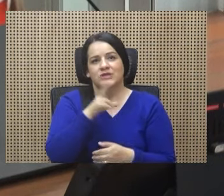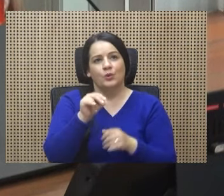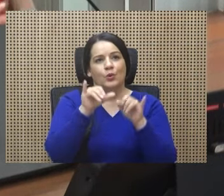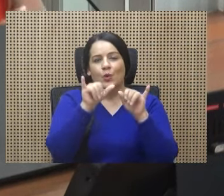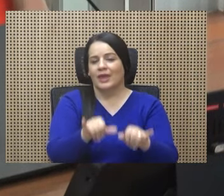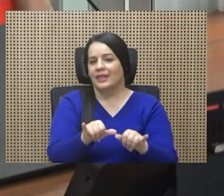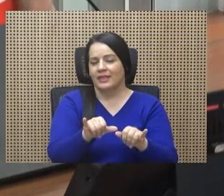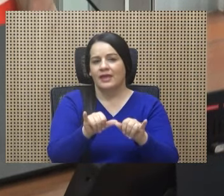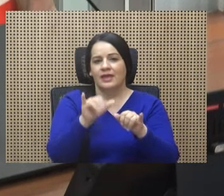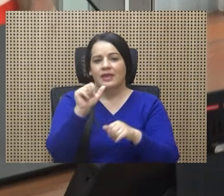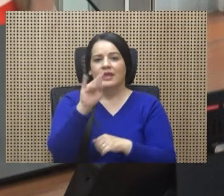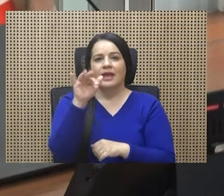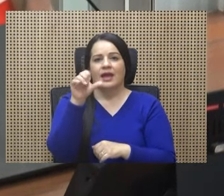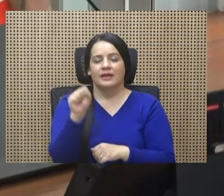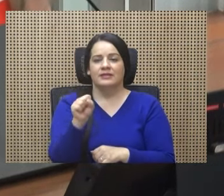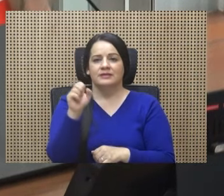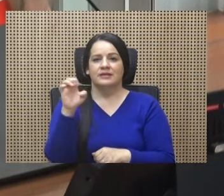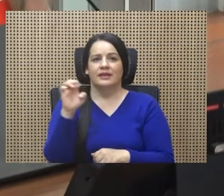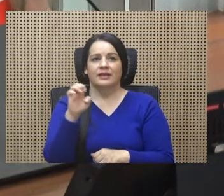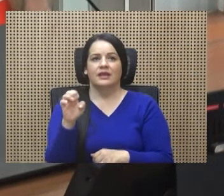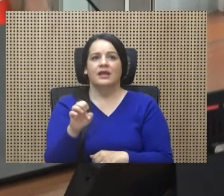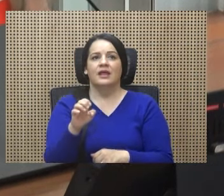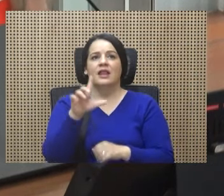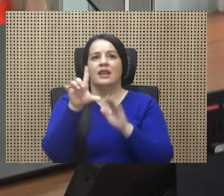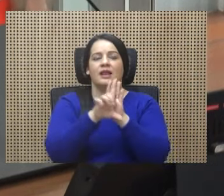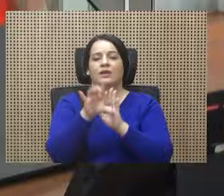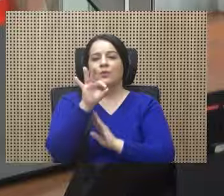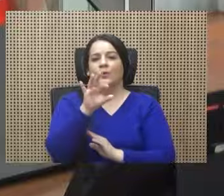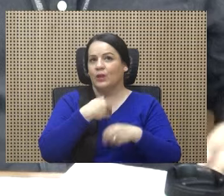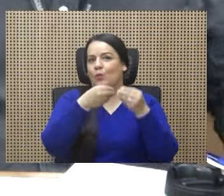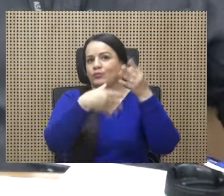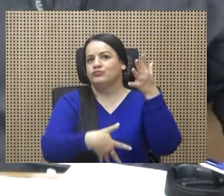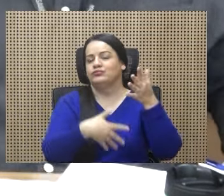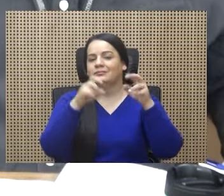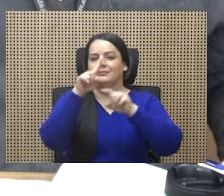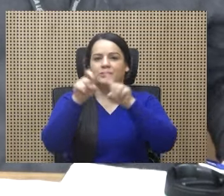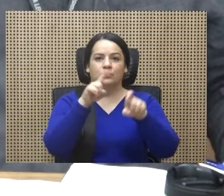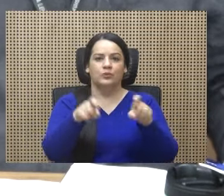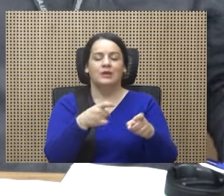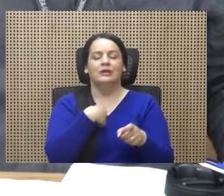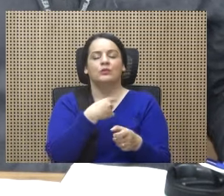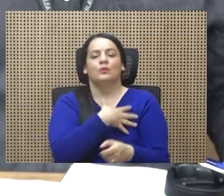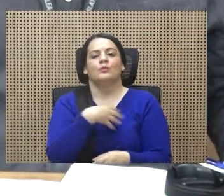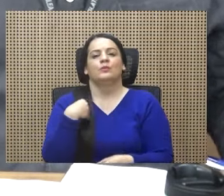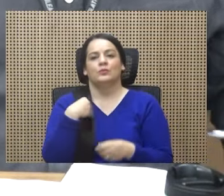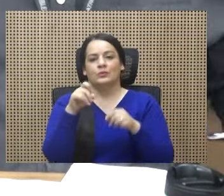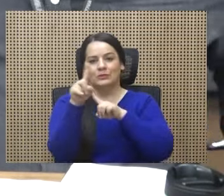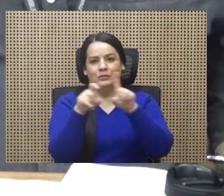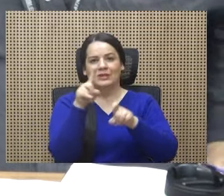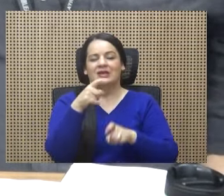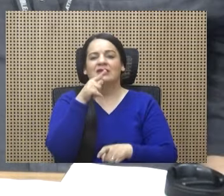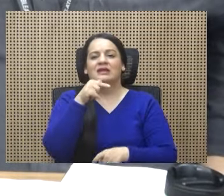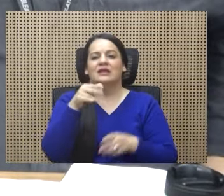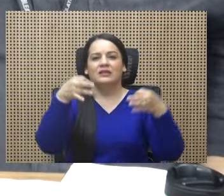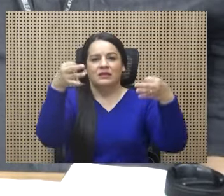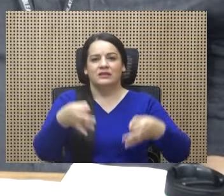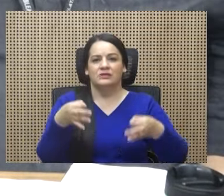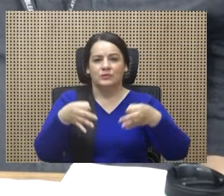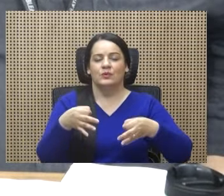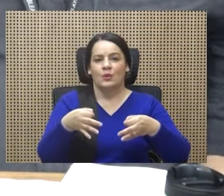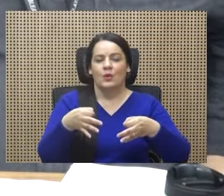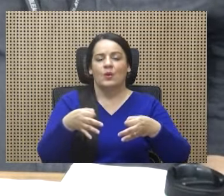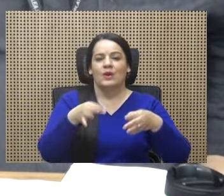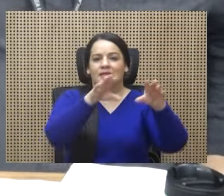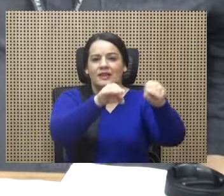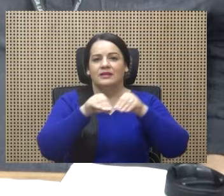calificado y dando continuidad de las personas reubicadas quién en concreto tomó la decisión de realizar los traslados de las personas que